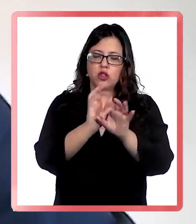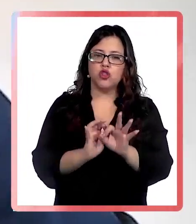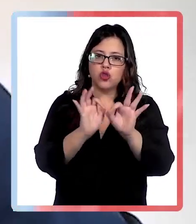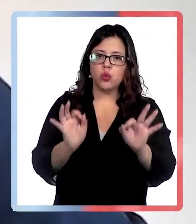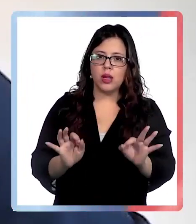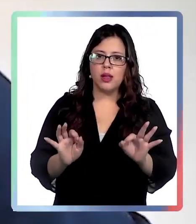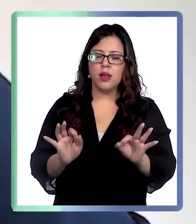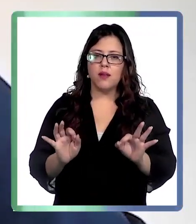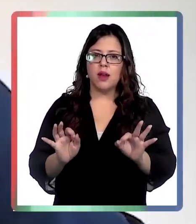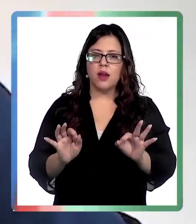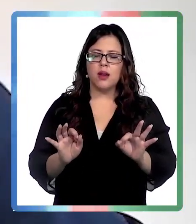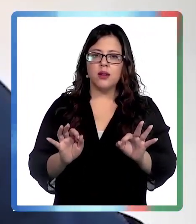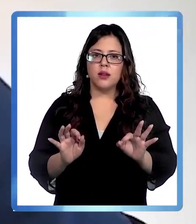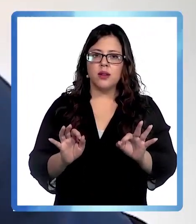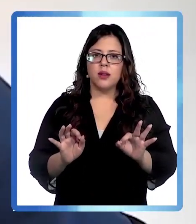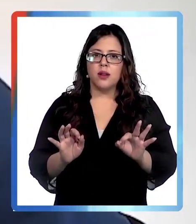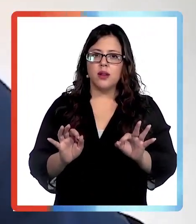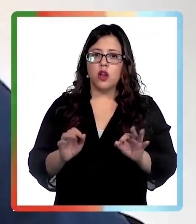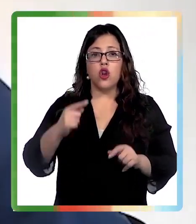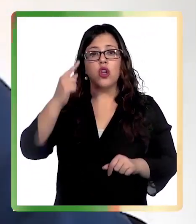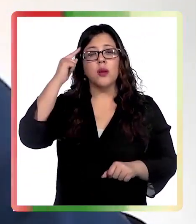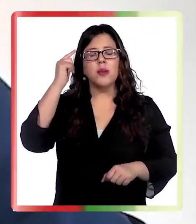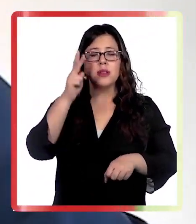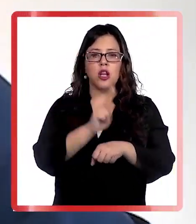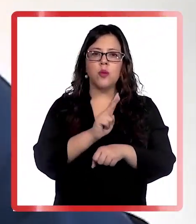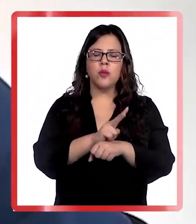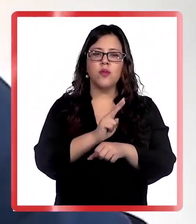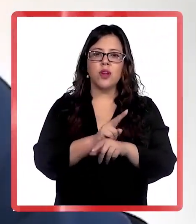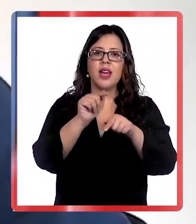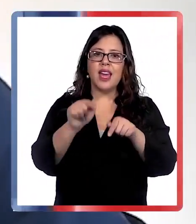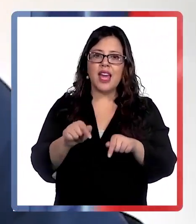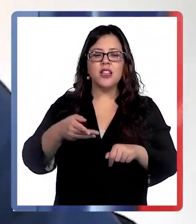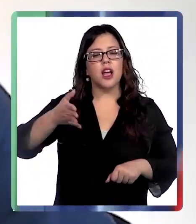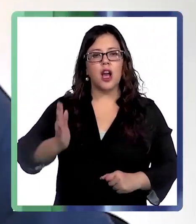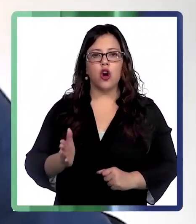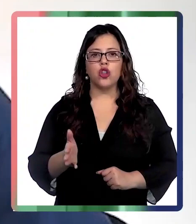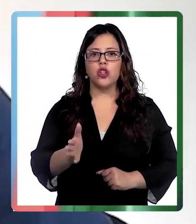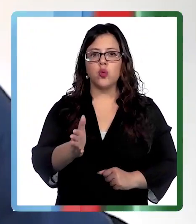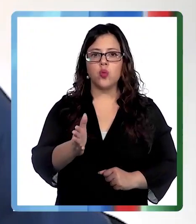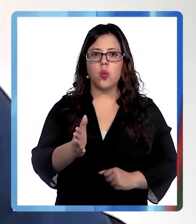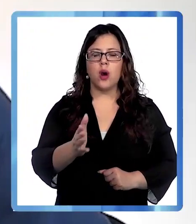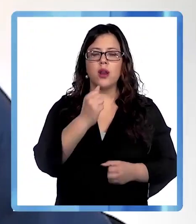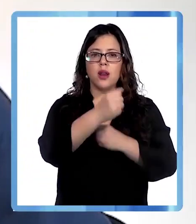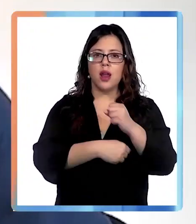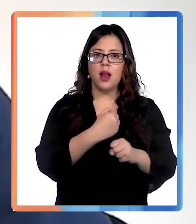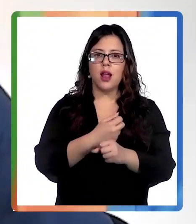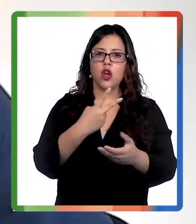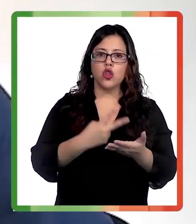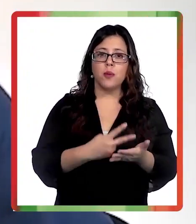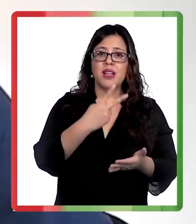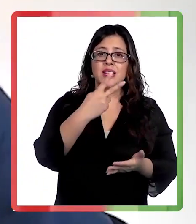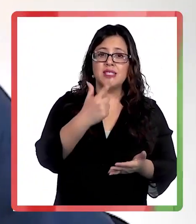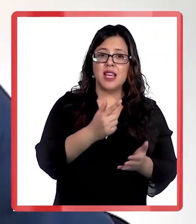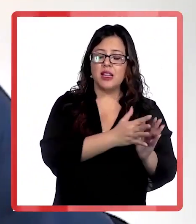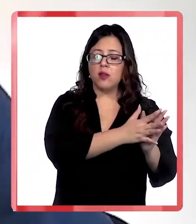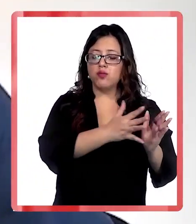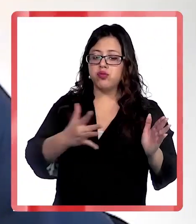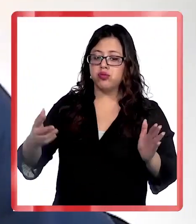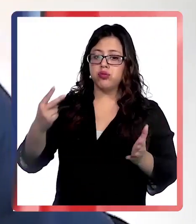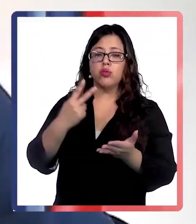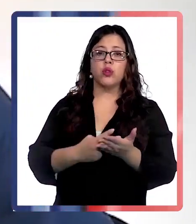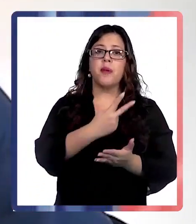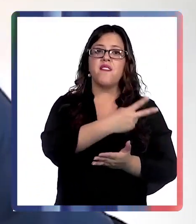docentes, esta se ha mantenido durante el 2007 al 2023, en la cual están muy de acuerdo en